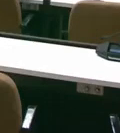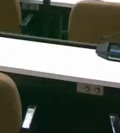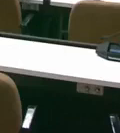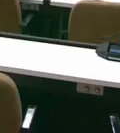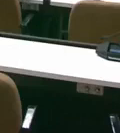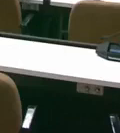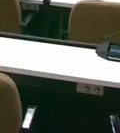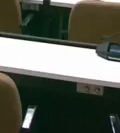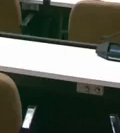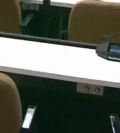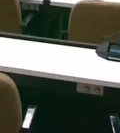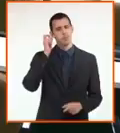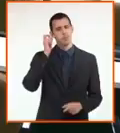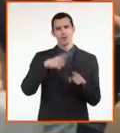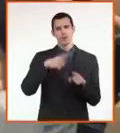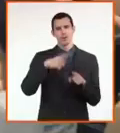Lianet Camila Salinas Jimeno.